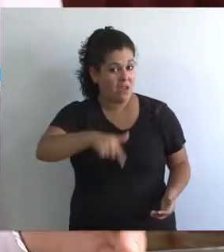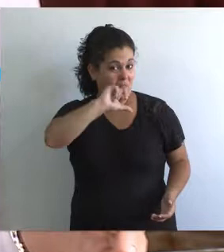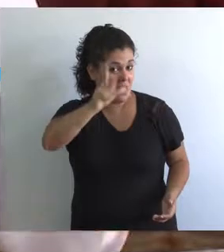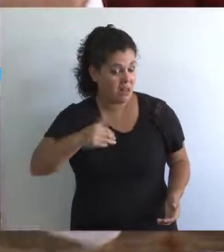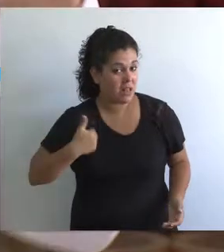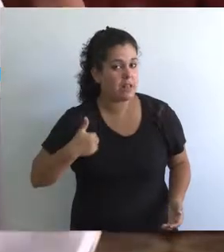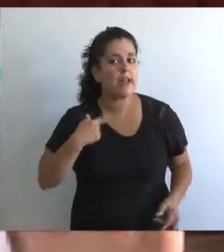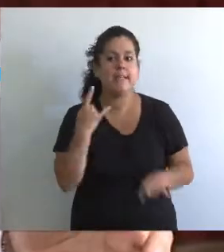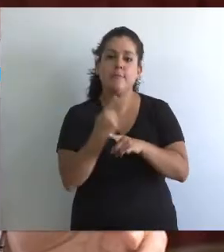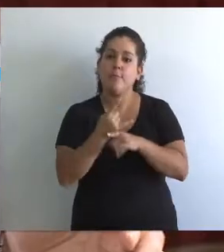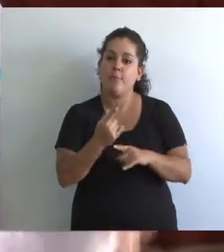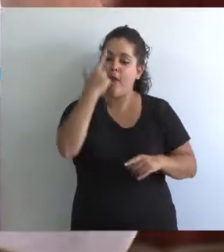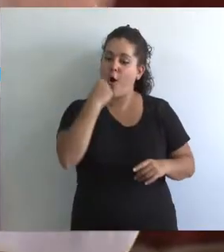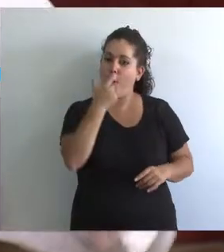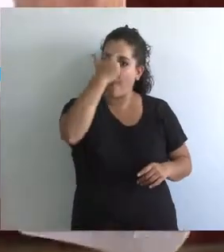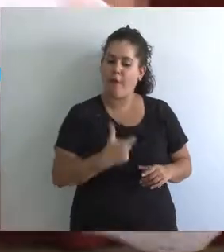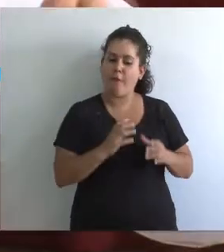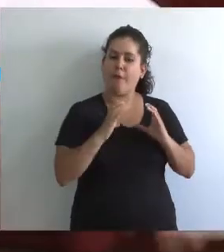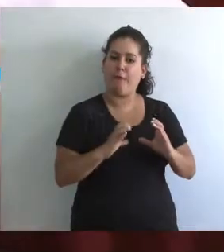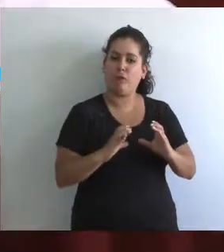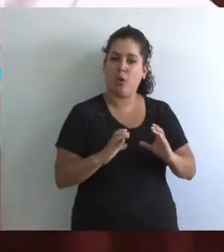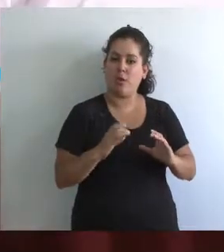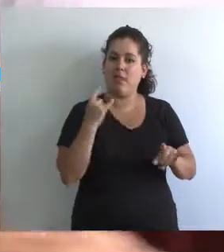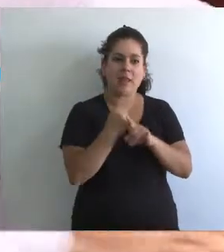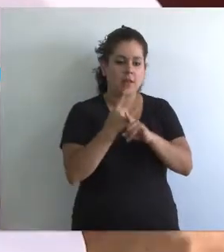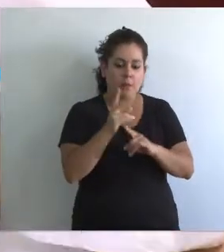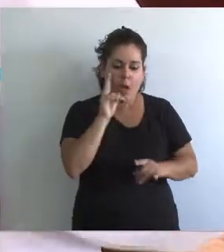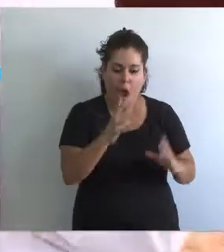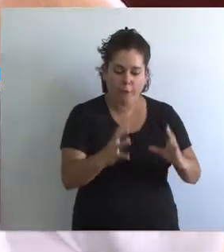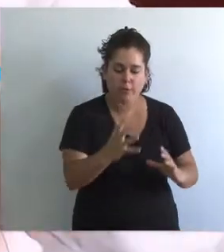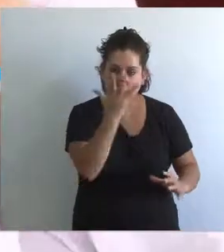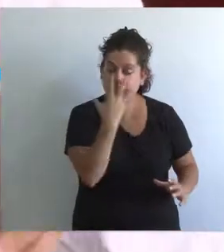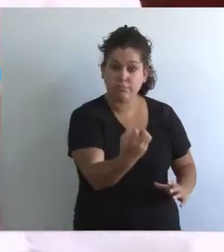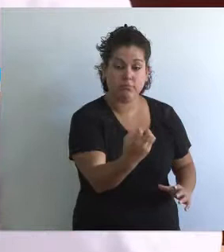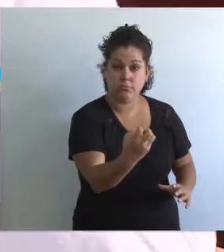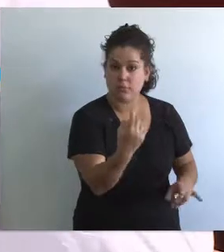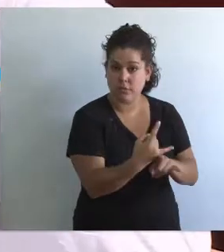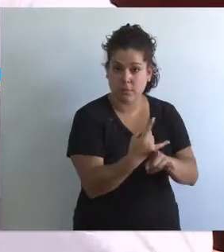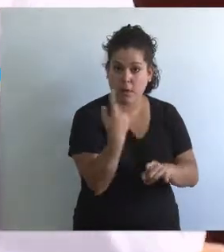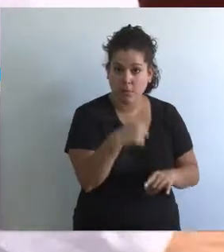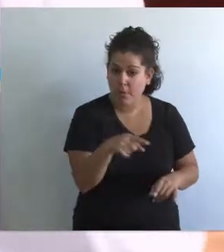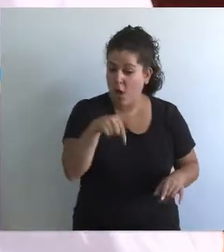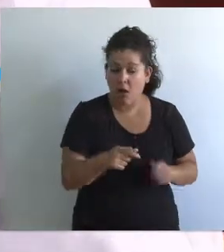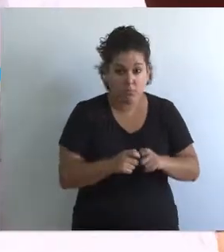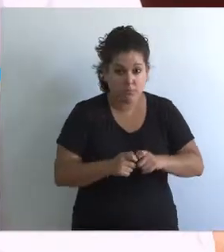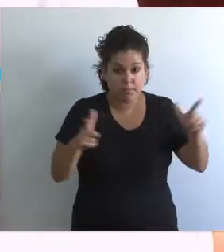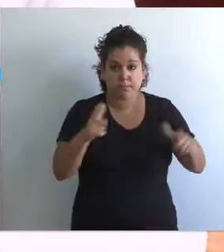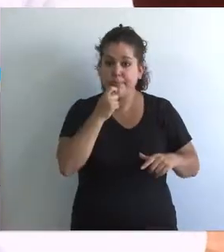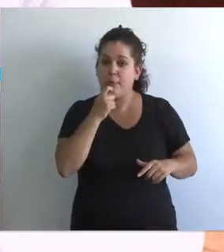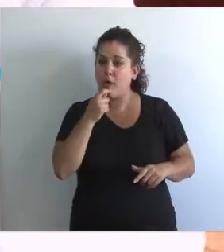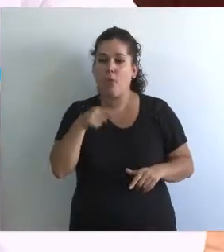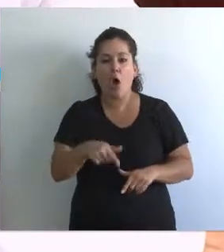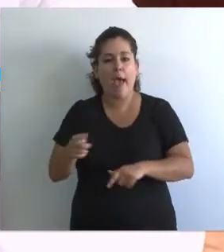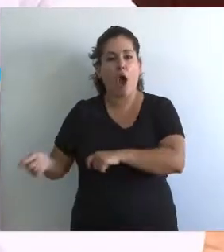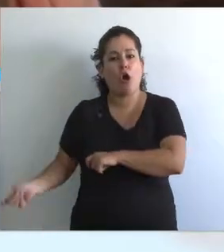Porque Argentina es futbolista, en cada barrio se tira la pelota y aparece. Pero está creciendo muchísimo, por